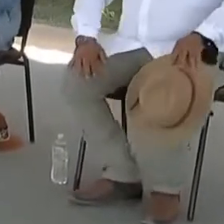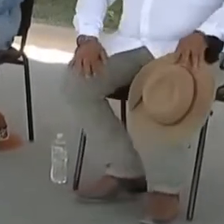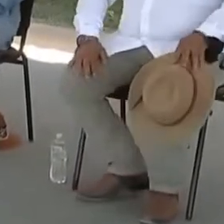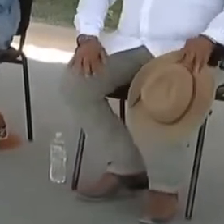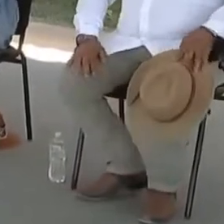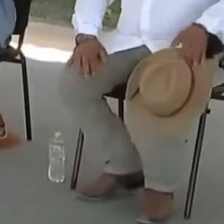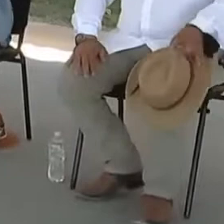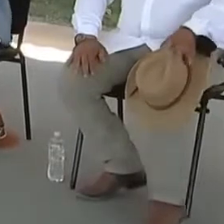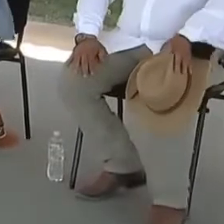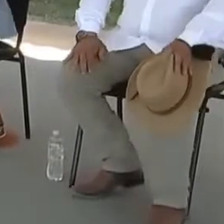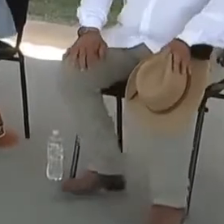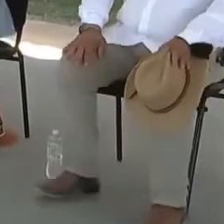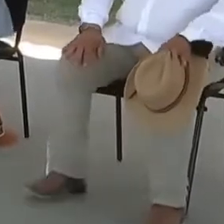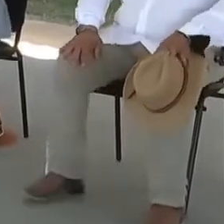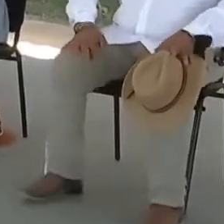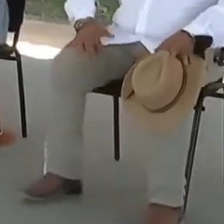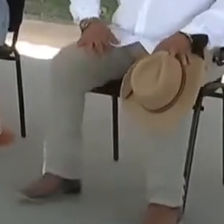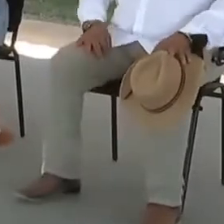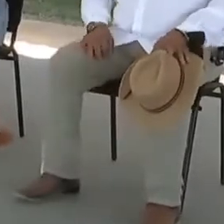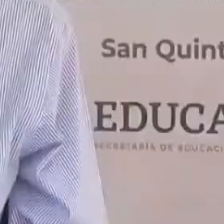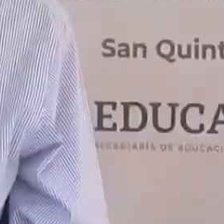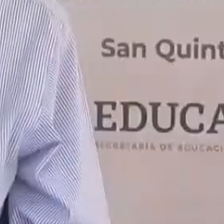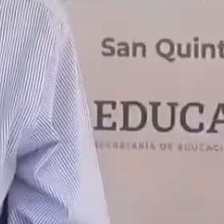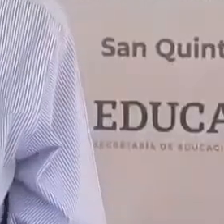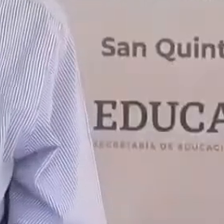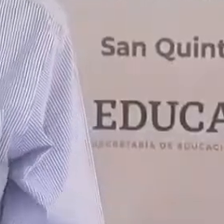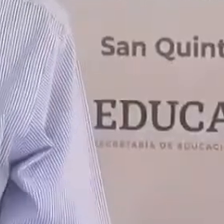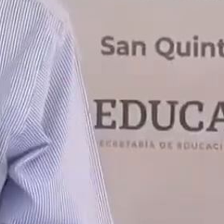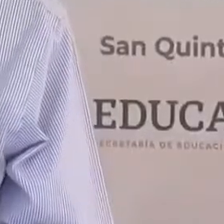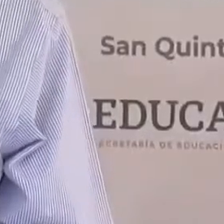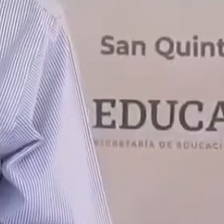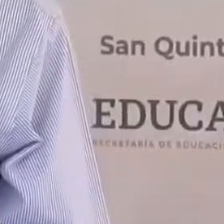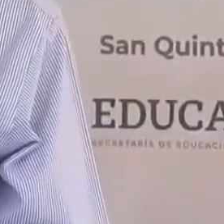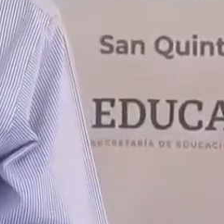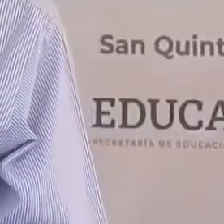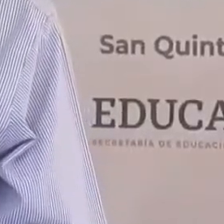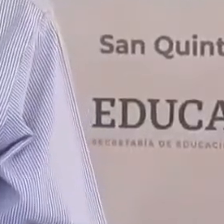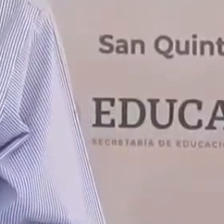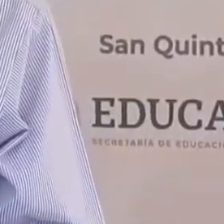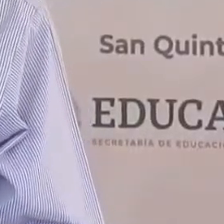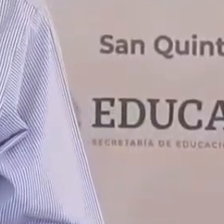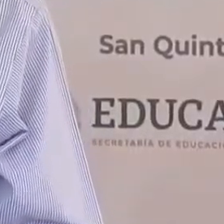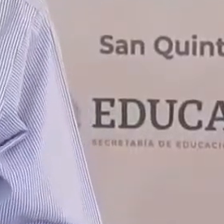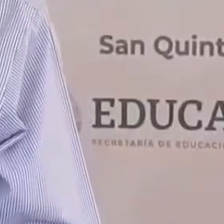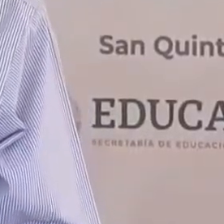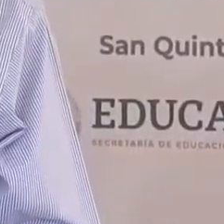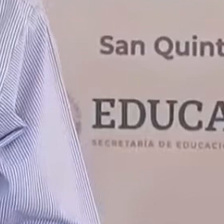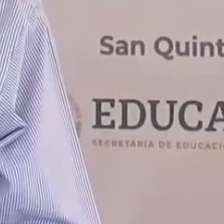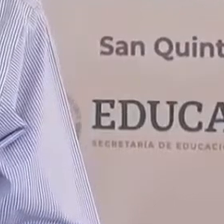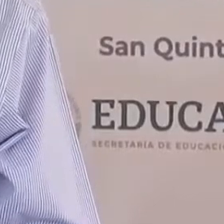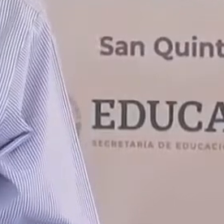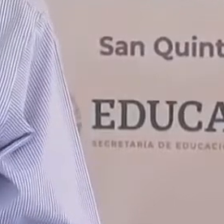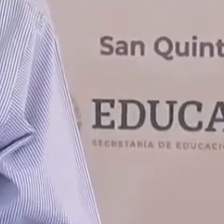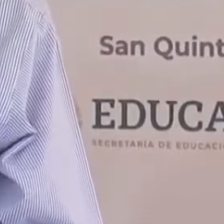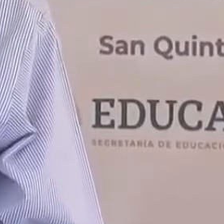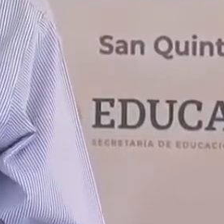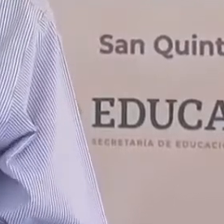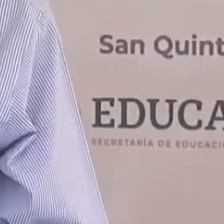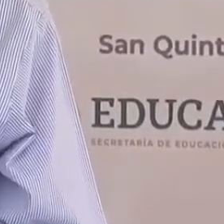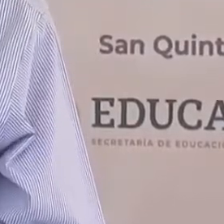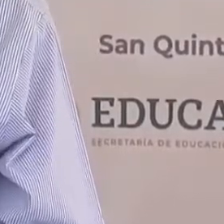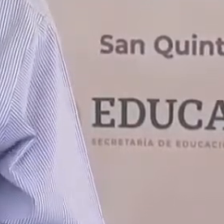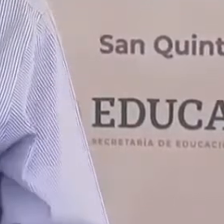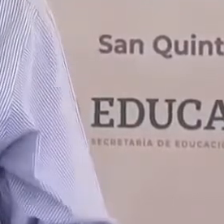amigas y amigos de san quintín estudiantes nos da mucho gusto